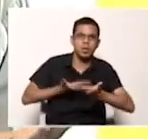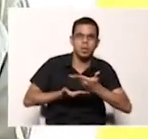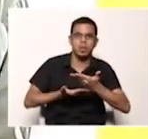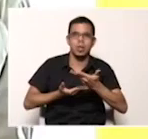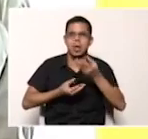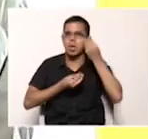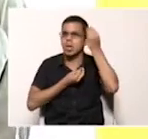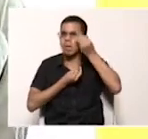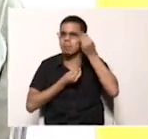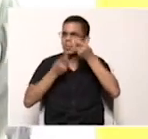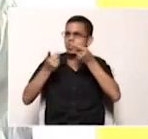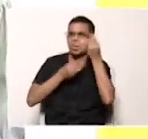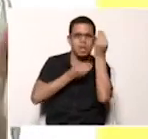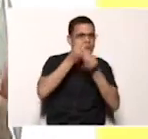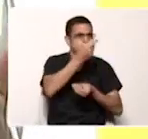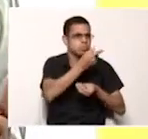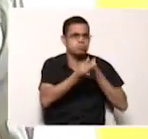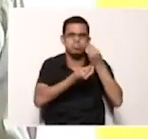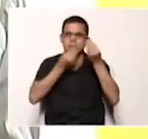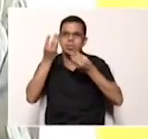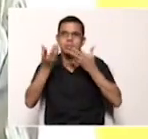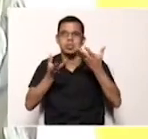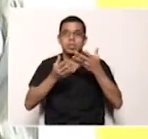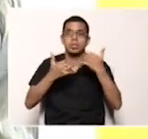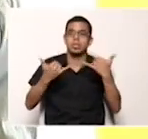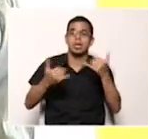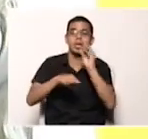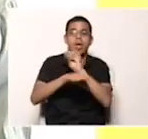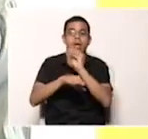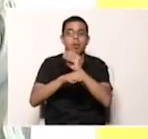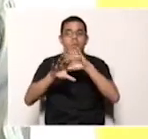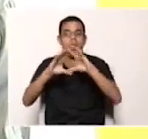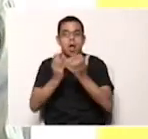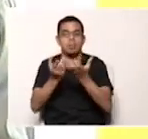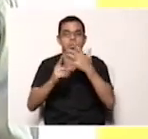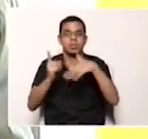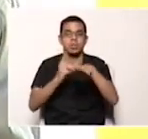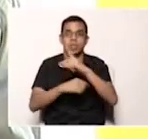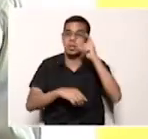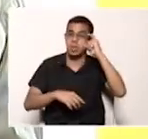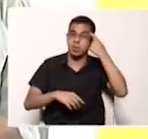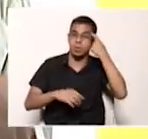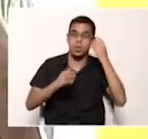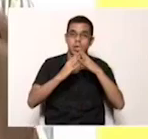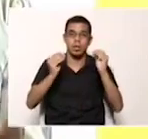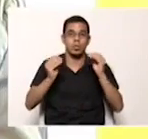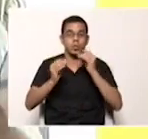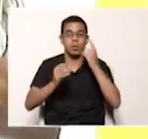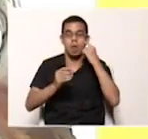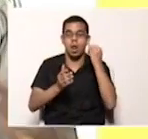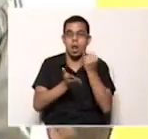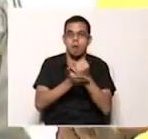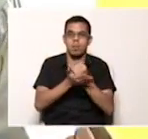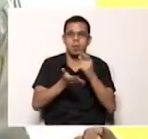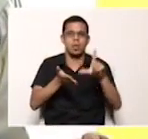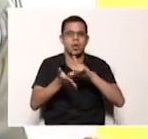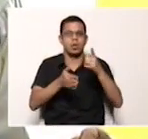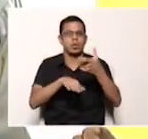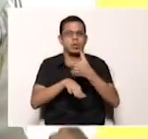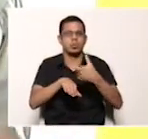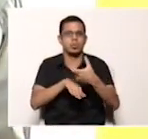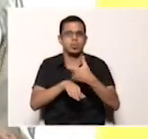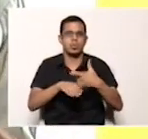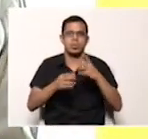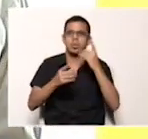porque vivimos en este planeta y como dicen por ahí es el único que tenemos, hay que cuidarlo. A ustedes recuerden que pueden conseguir cada uno de estos experimentos en los textos y estos textos también